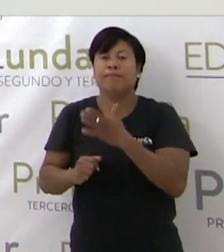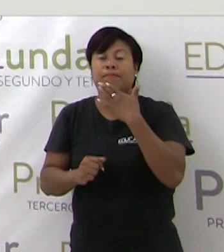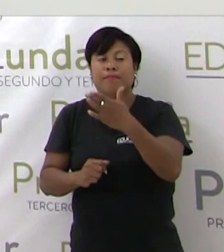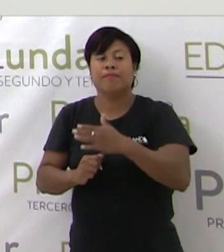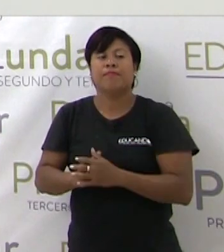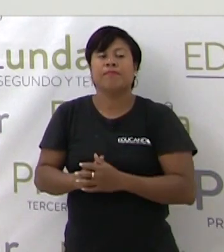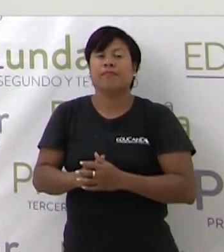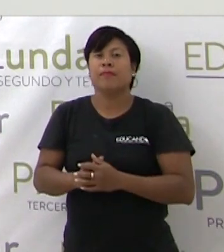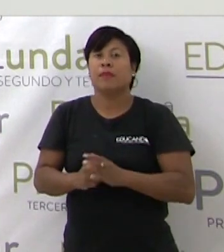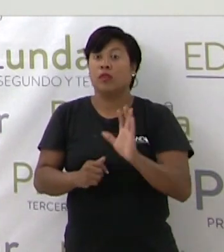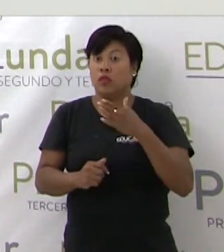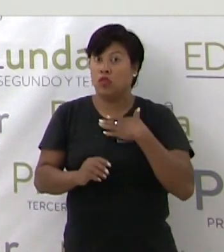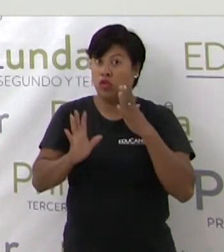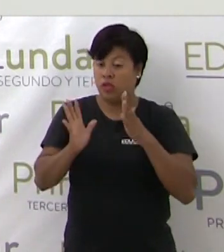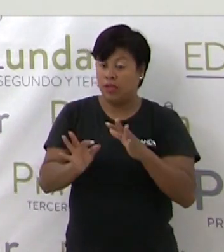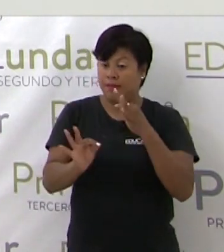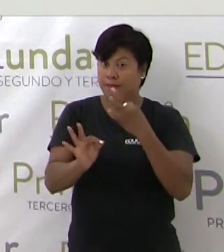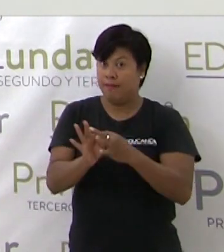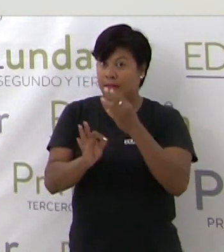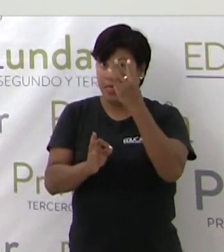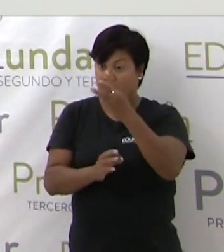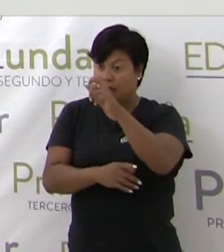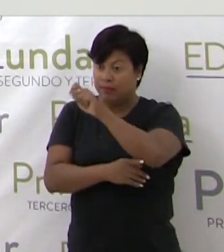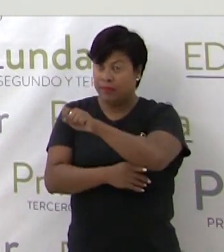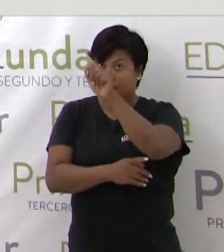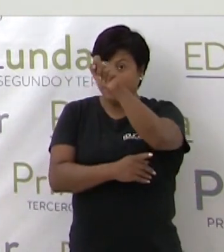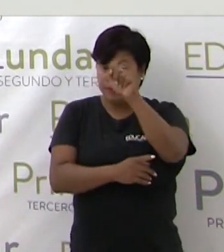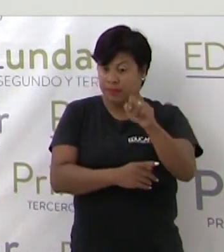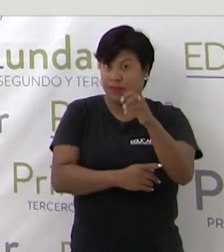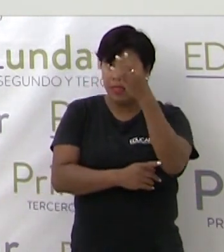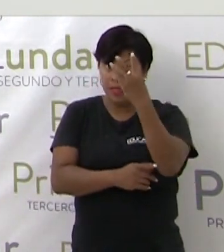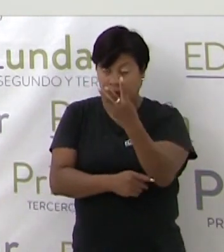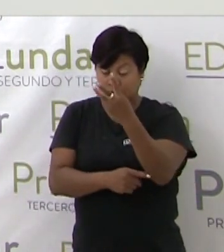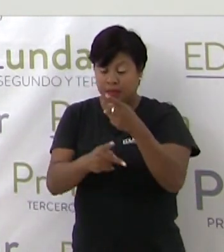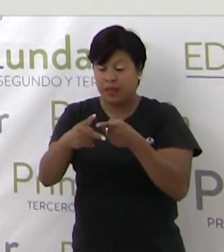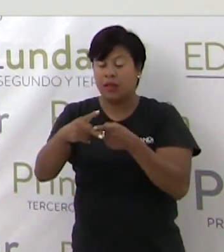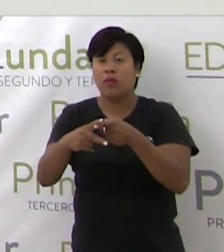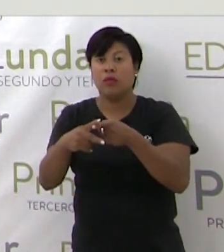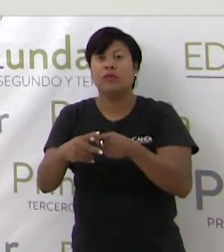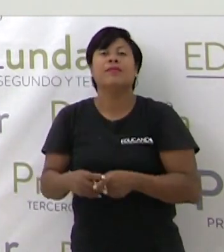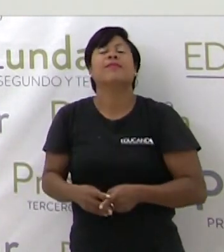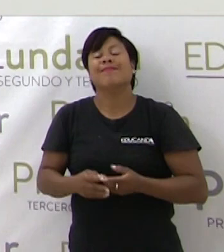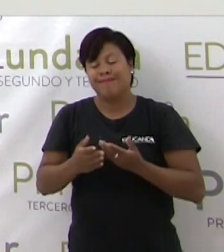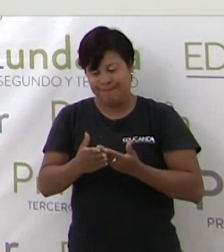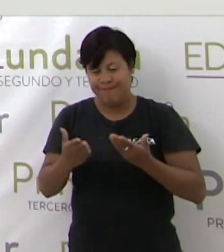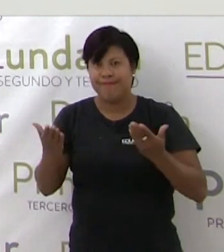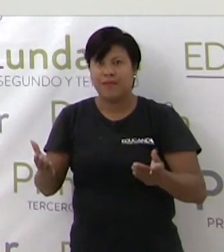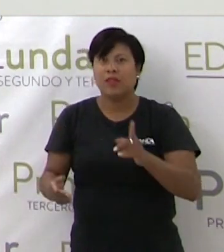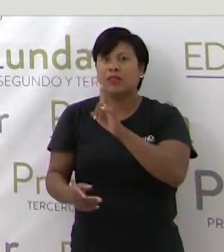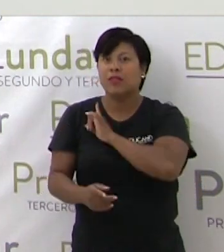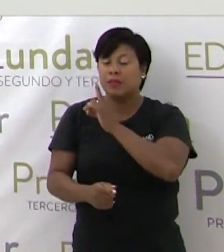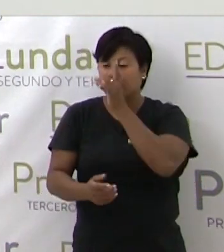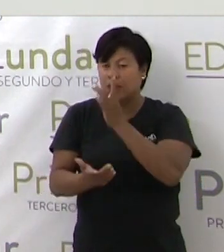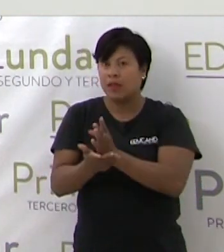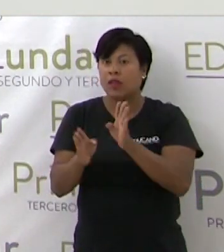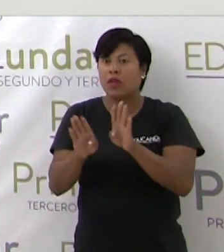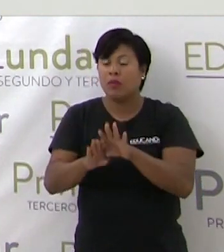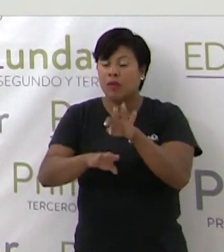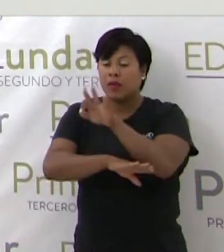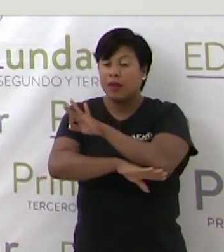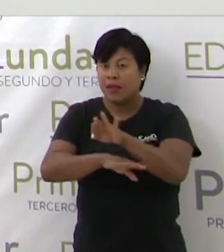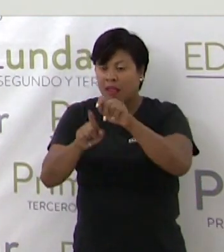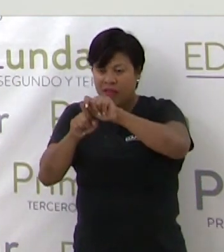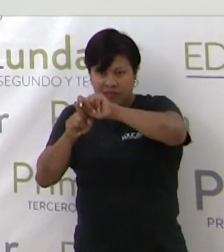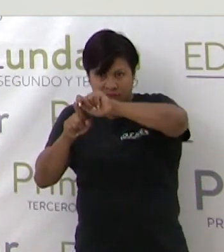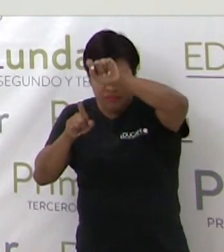una vez que ya localicé esos 3 puntos, esos 3 vértices, esos 3 ángulos, ahora sí nada más me queda unir con la regla estos